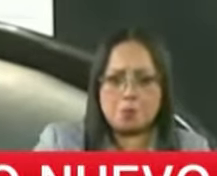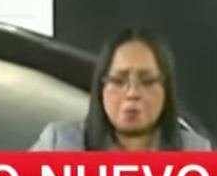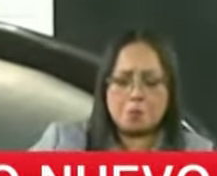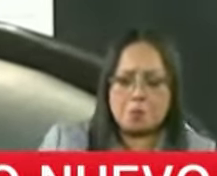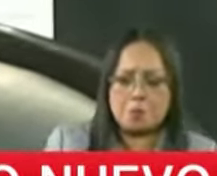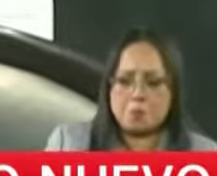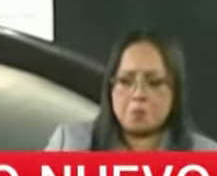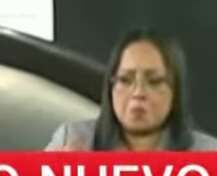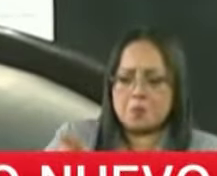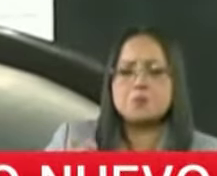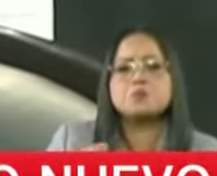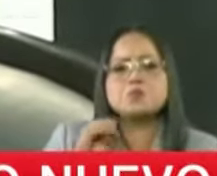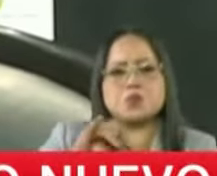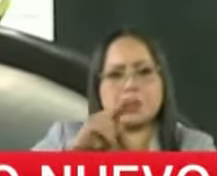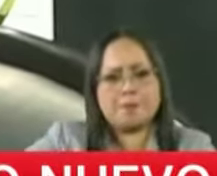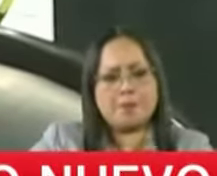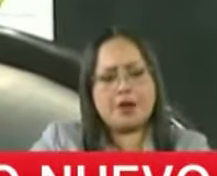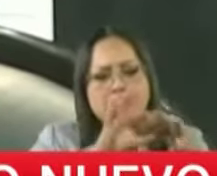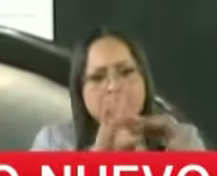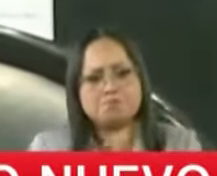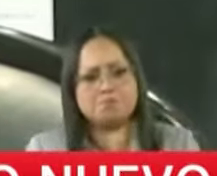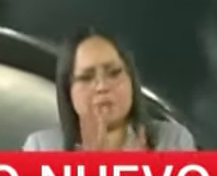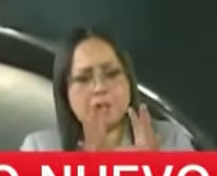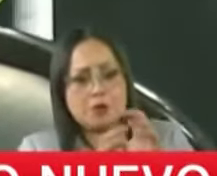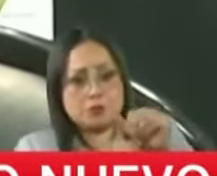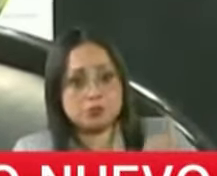cumplir con los principios constitucionales.